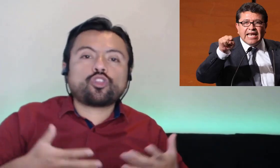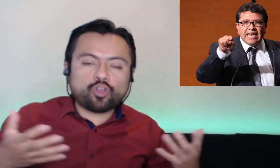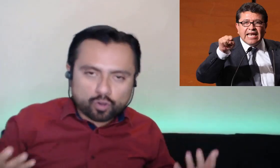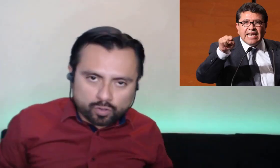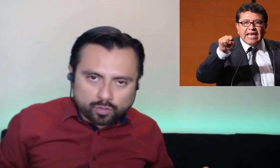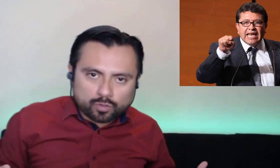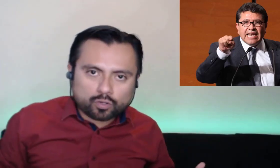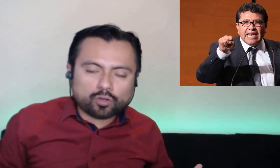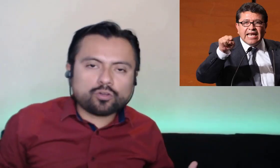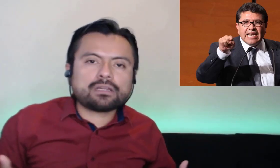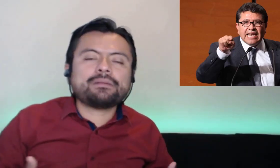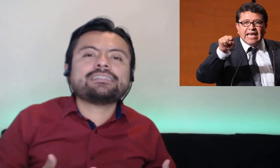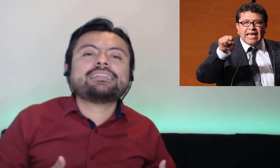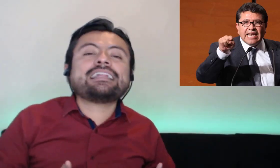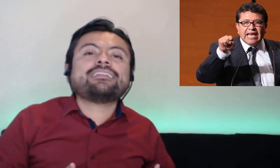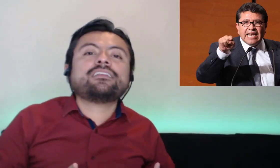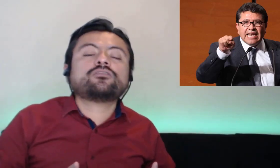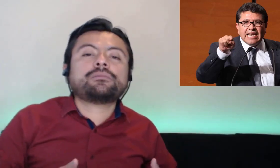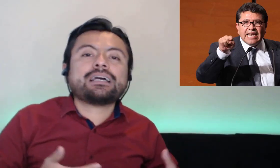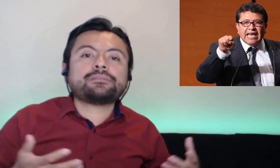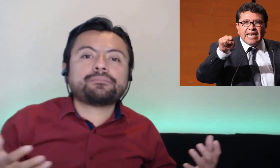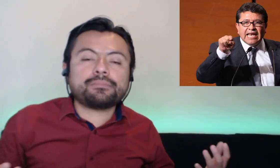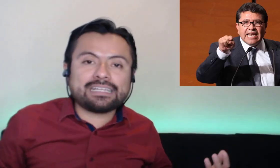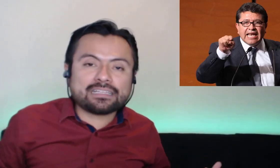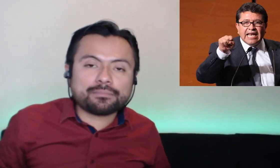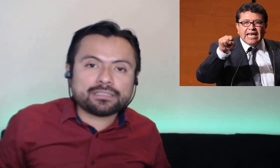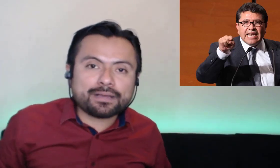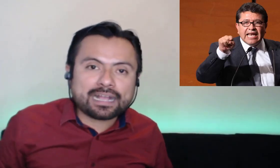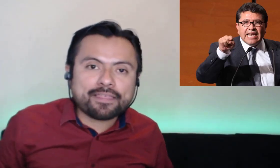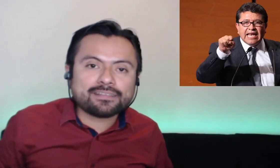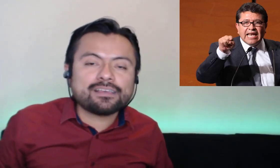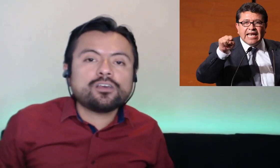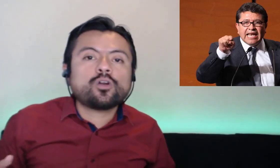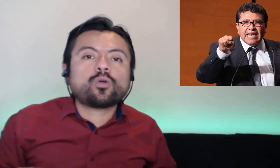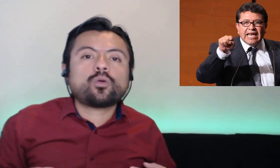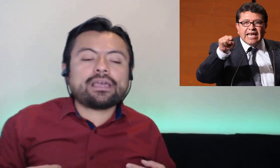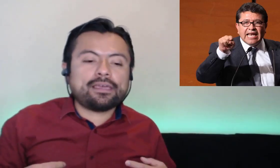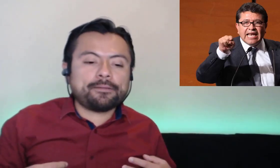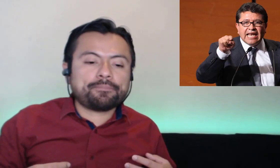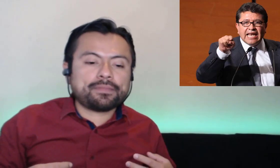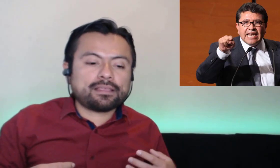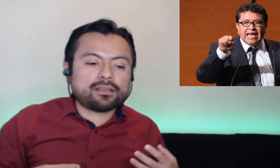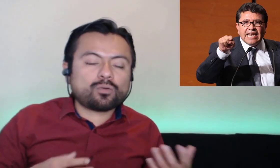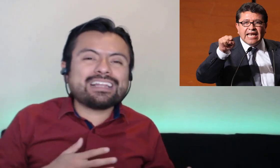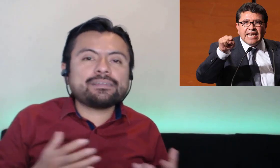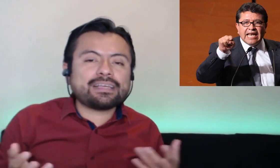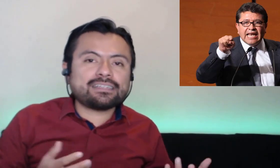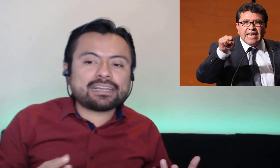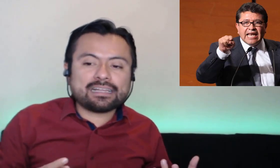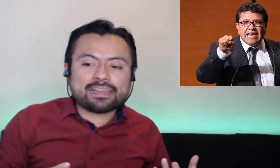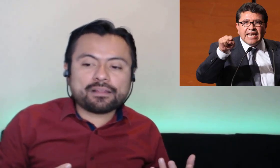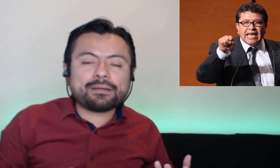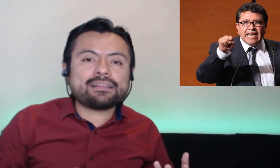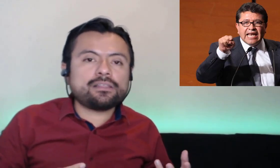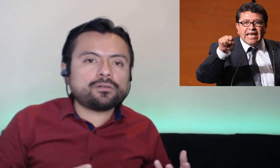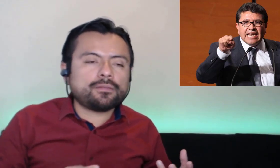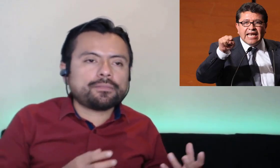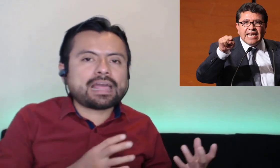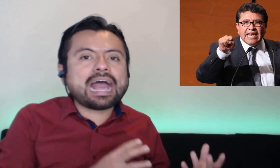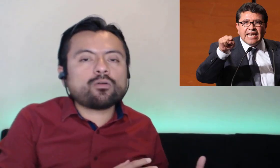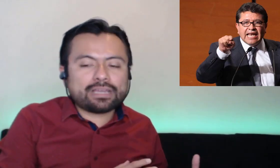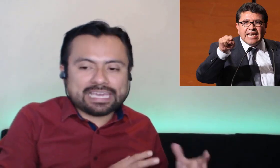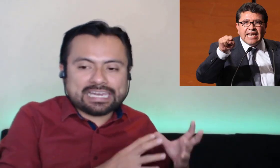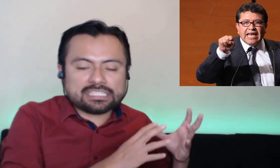acordó con los representantes de los demás desde las demás bancadas que cuáles iban a ser las reglas del partido